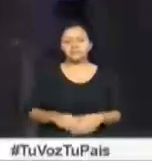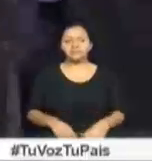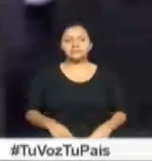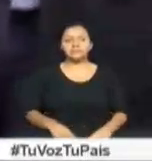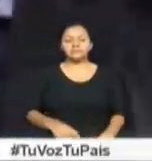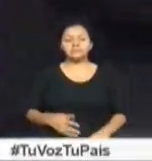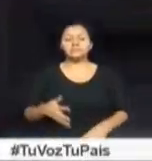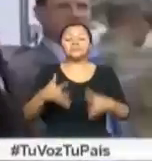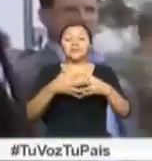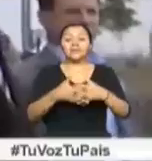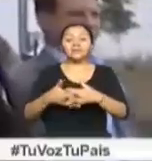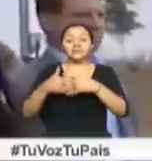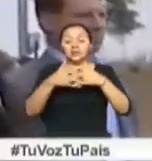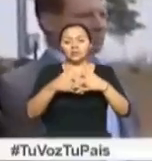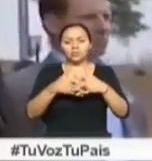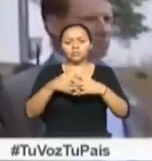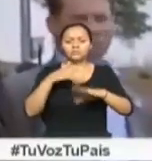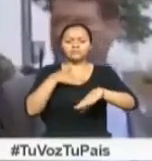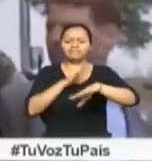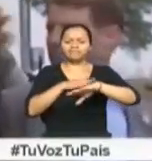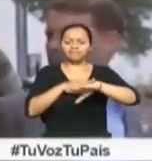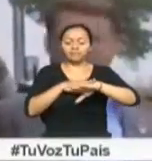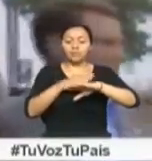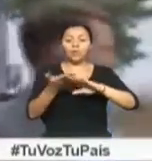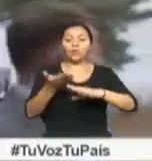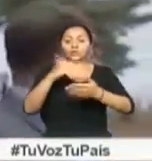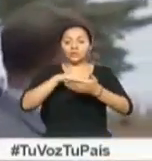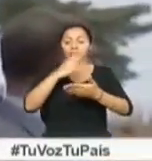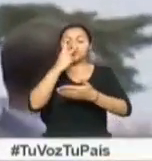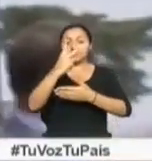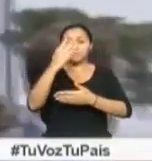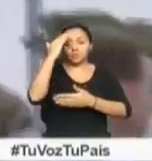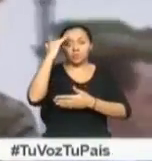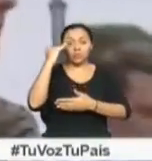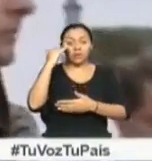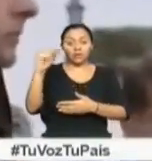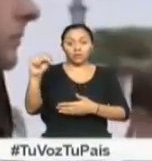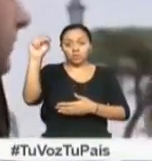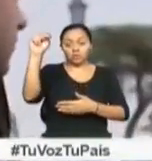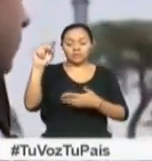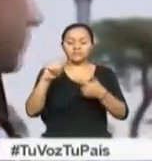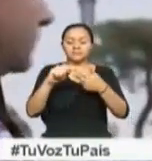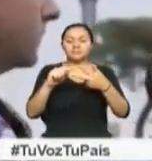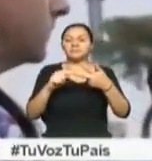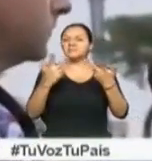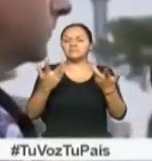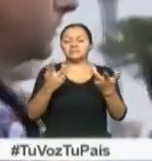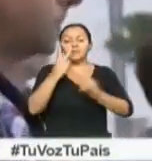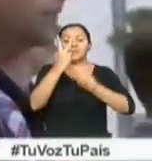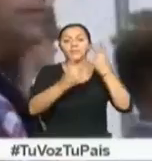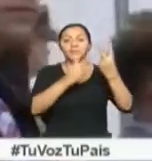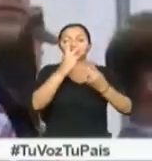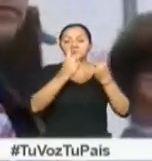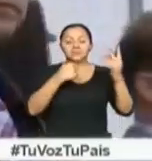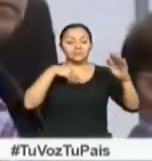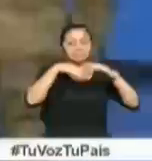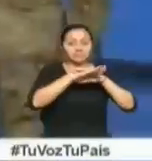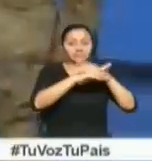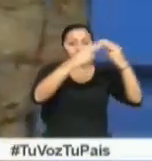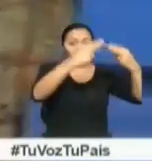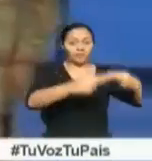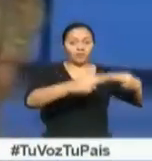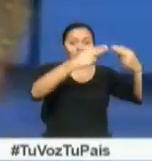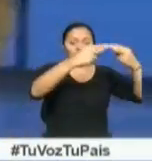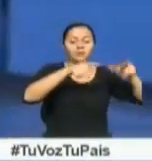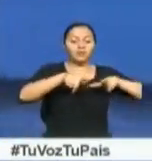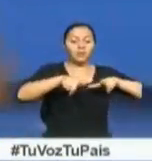Estados Unidos reiteró que no descarta ninguna opción frente a Corea del Norte. De visita en el lado surcoreano de la frontera, en la